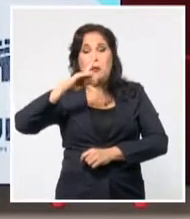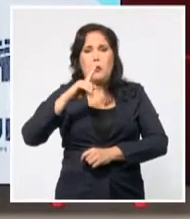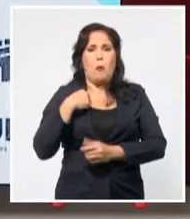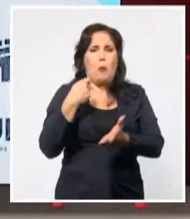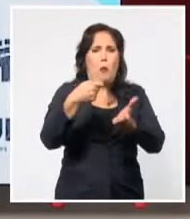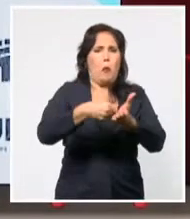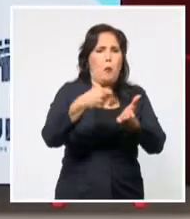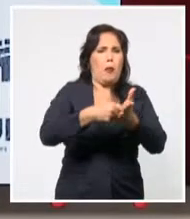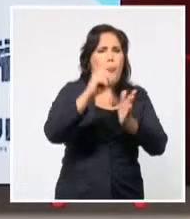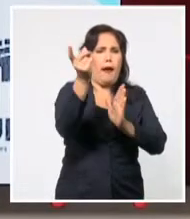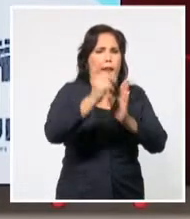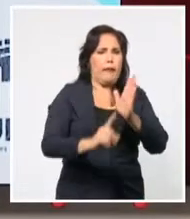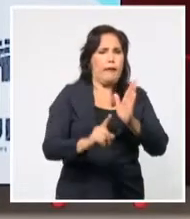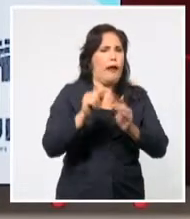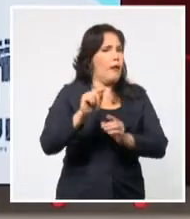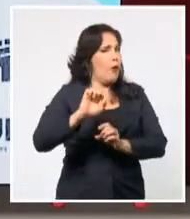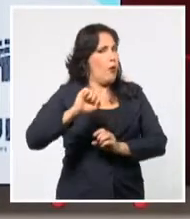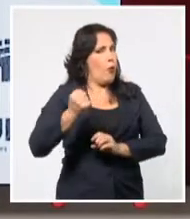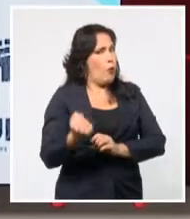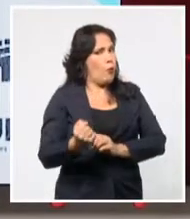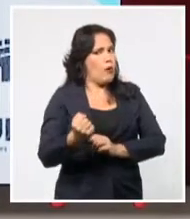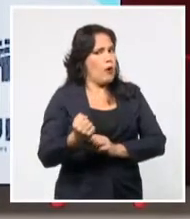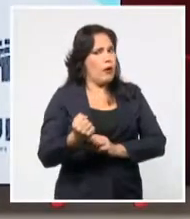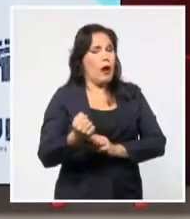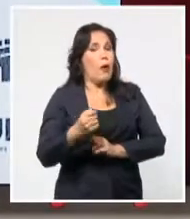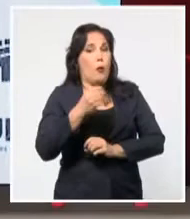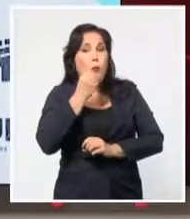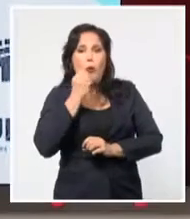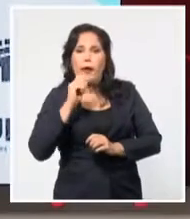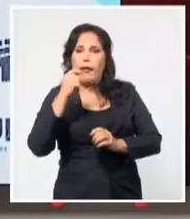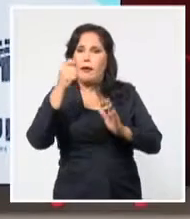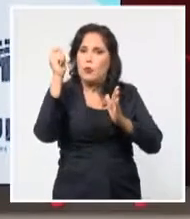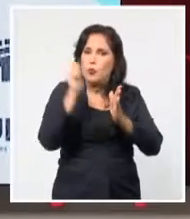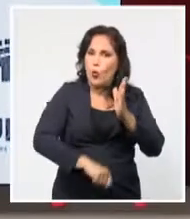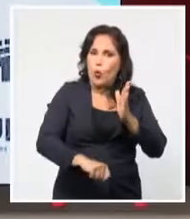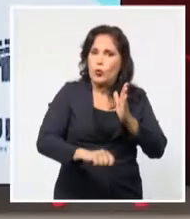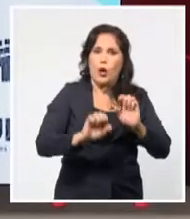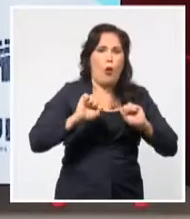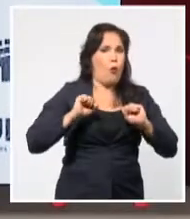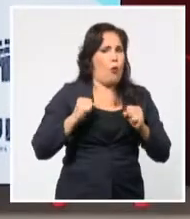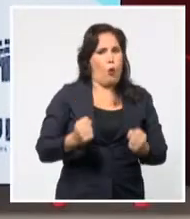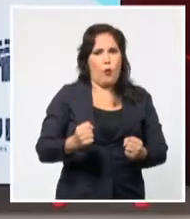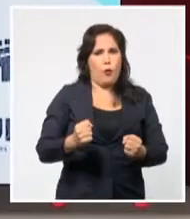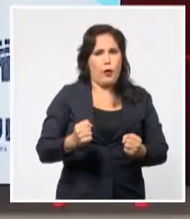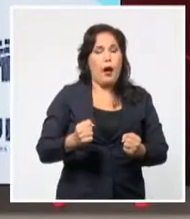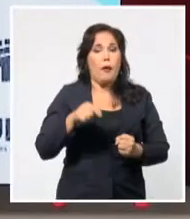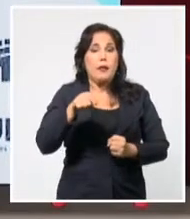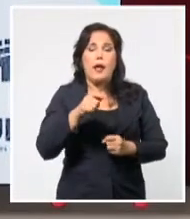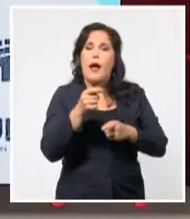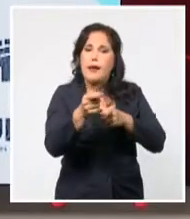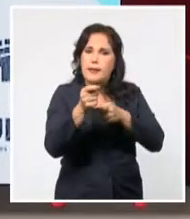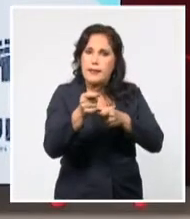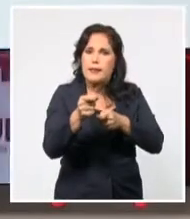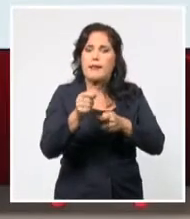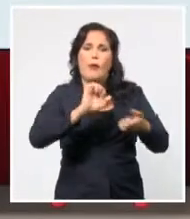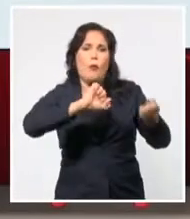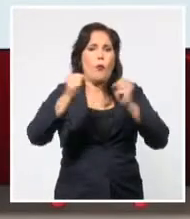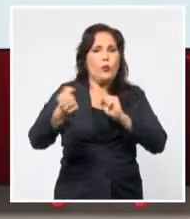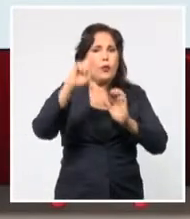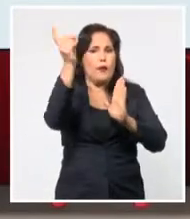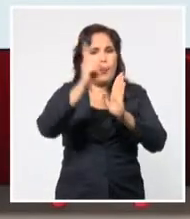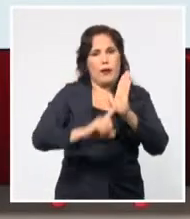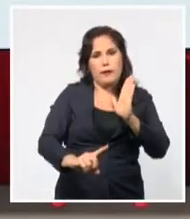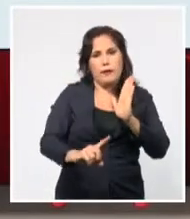pago de la electricidad tiene que ser un delito severamente penalizado en Cuba. Igualmente, se ha insistido en el control de la lectura en